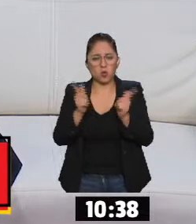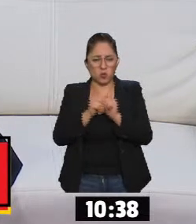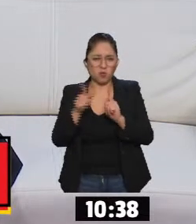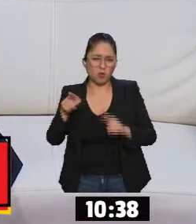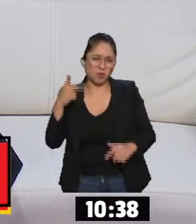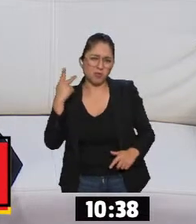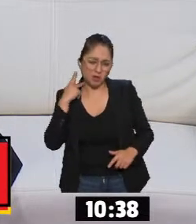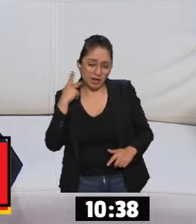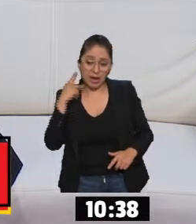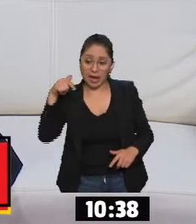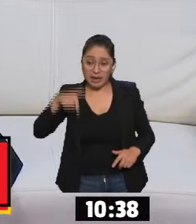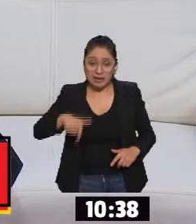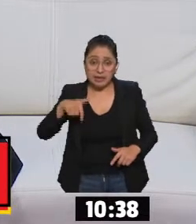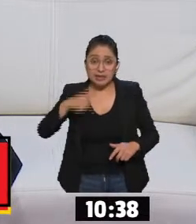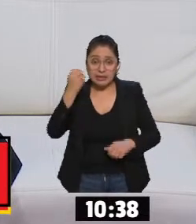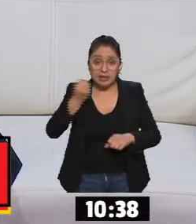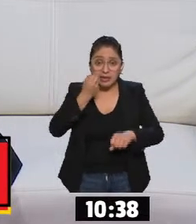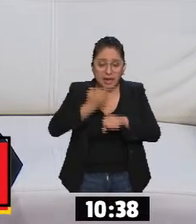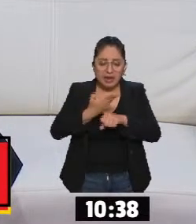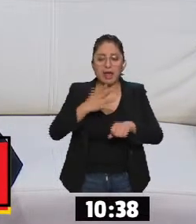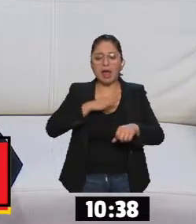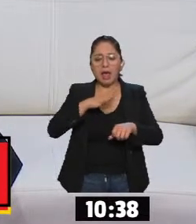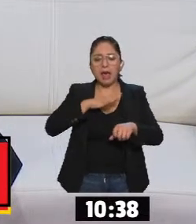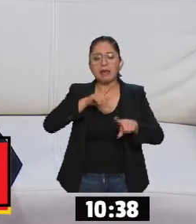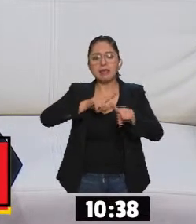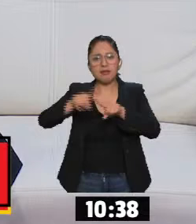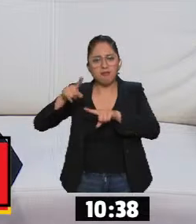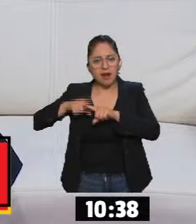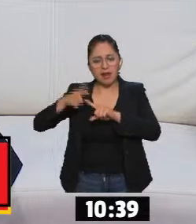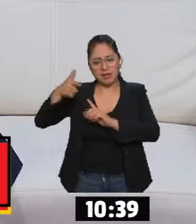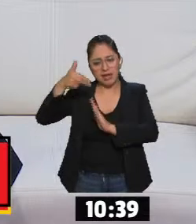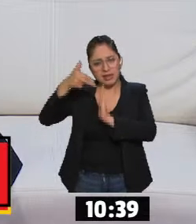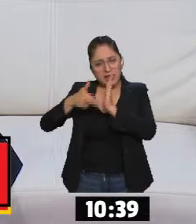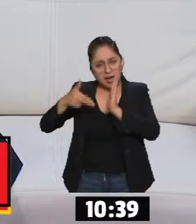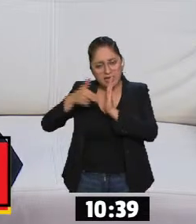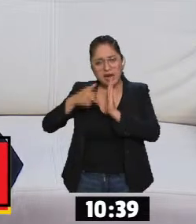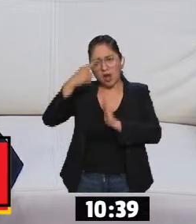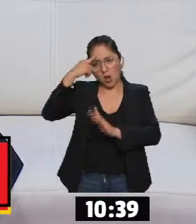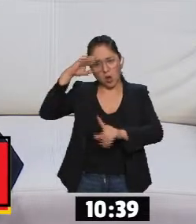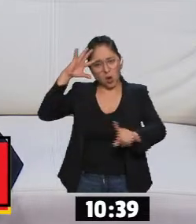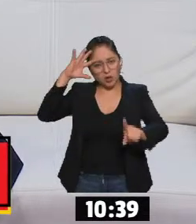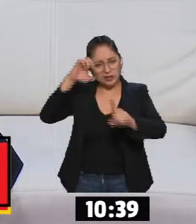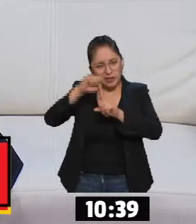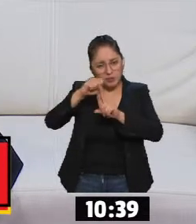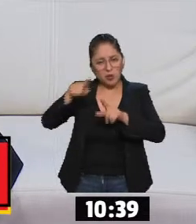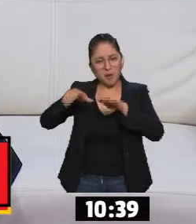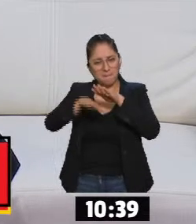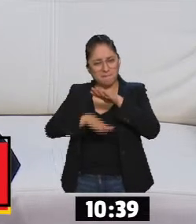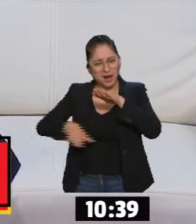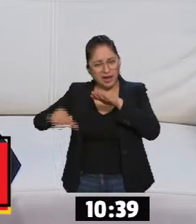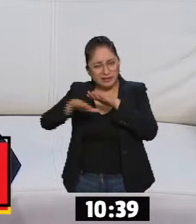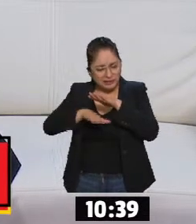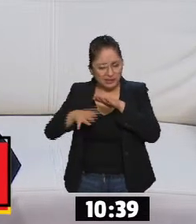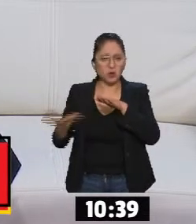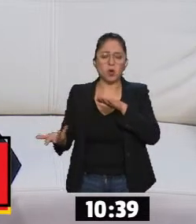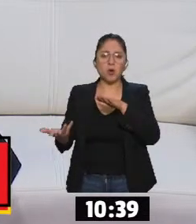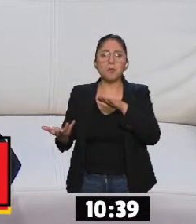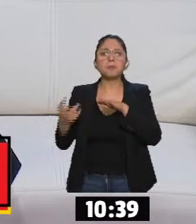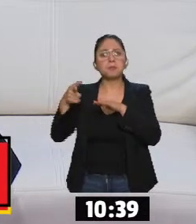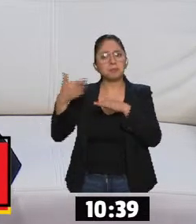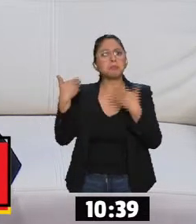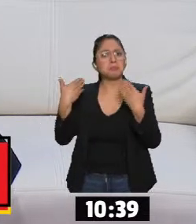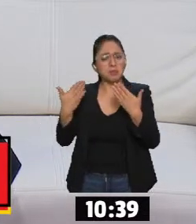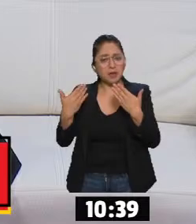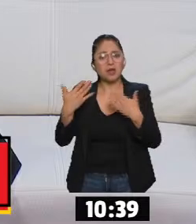bastantes actividades, como talleres de conceptos básicos de la diversidad sexual, que ha tenido bastante éxito. Y además, uno